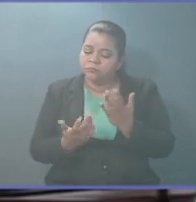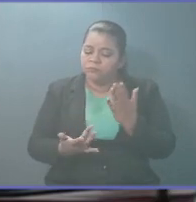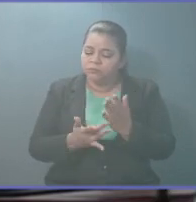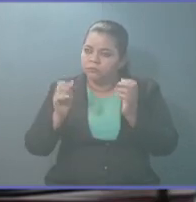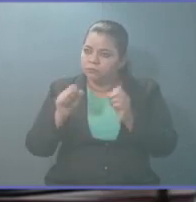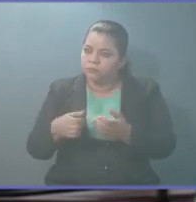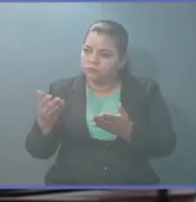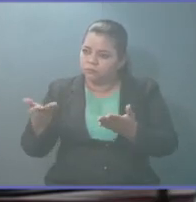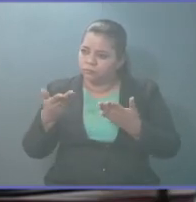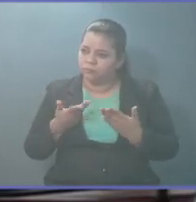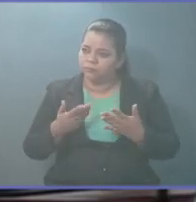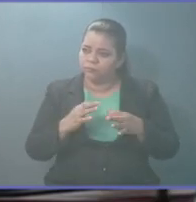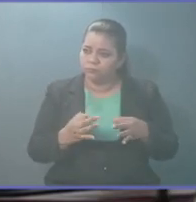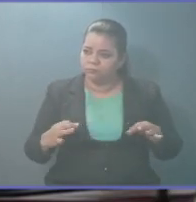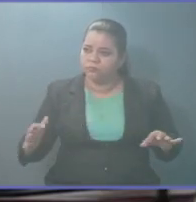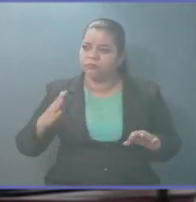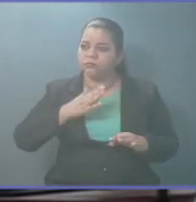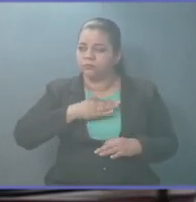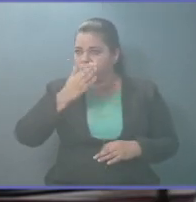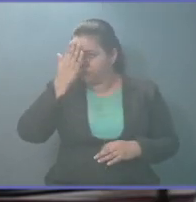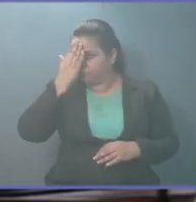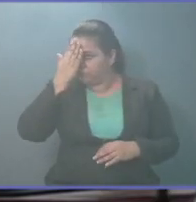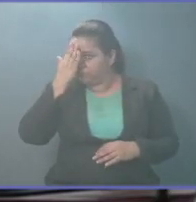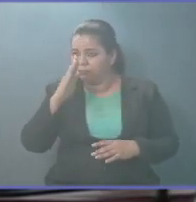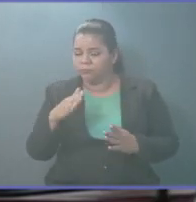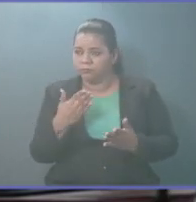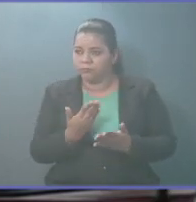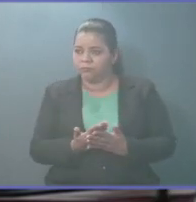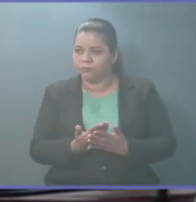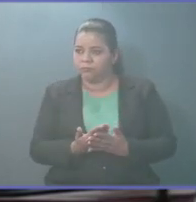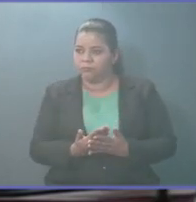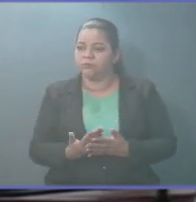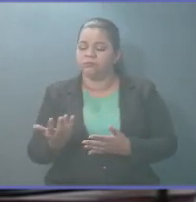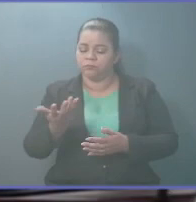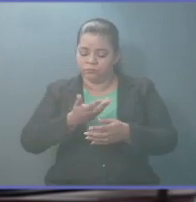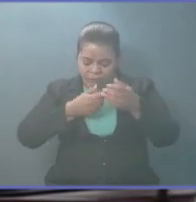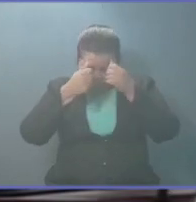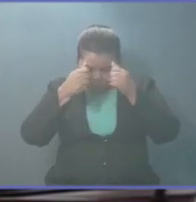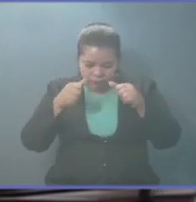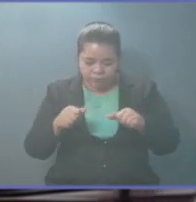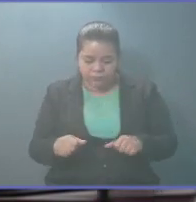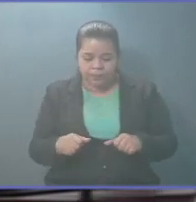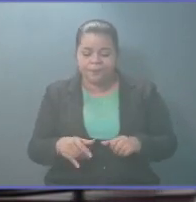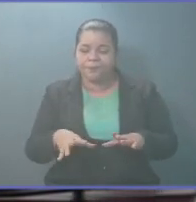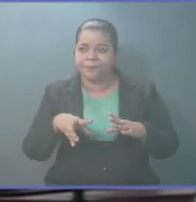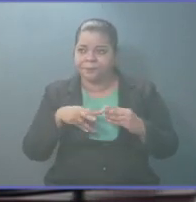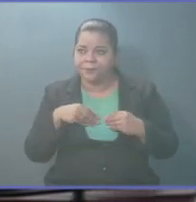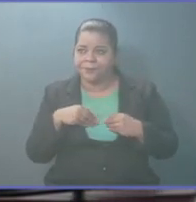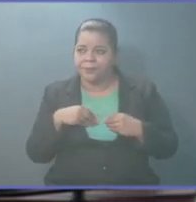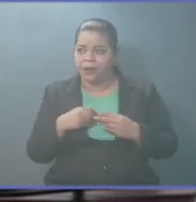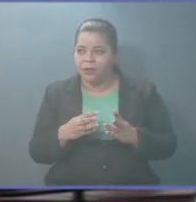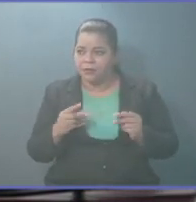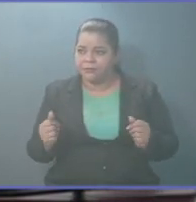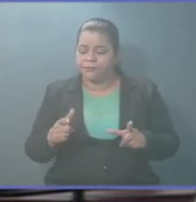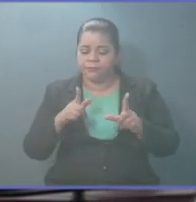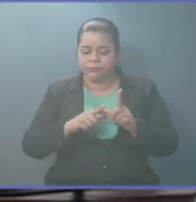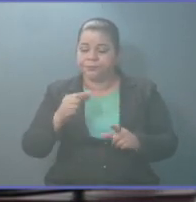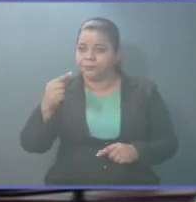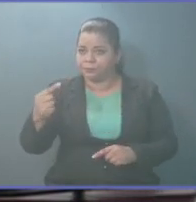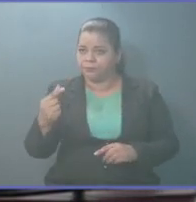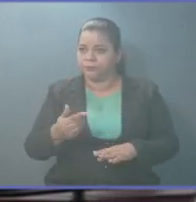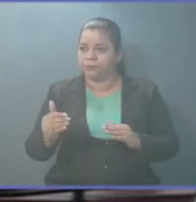Sentencia única, ya sea a favor o en contra, es única. Pero cuando es en contra no puede optar por daño y